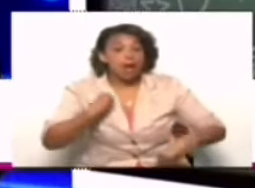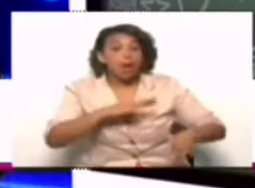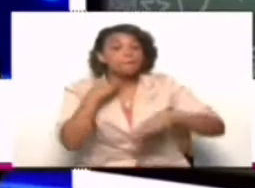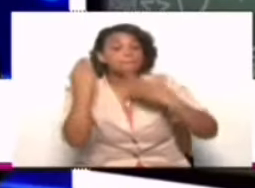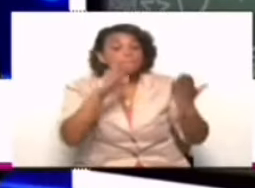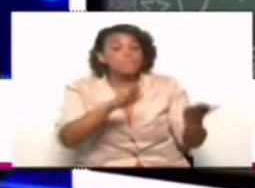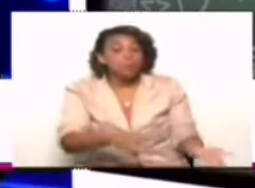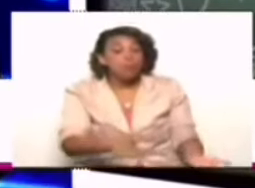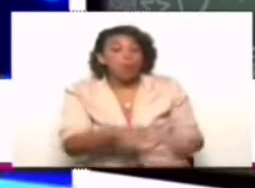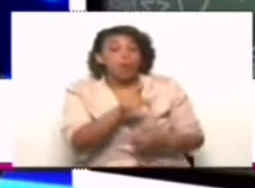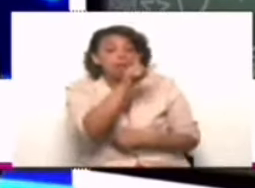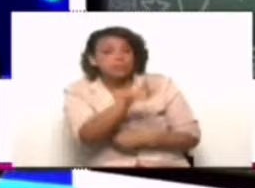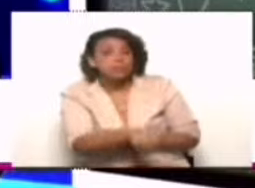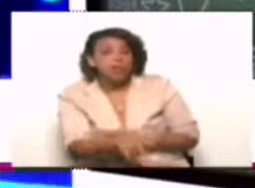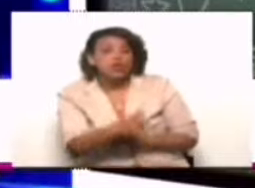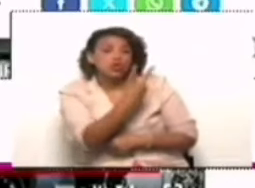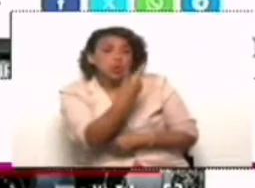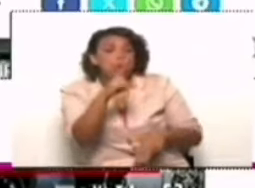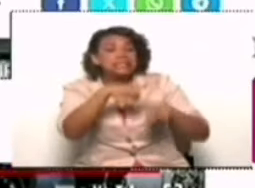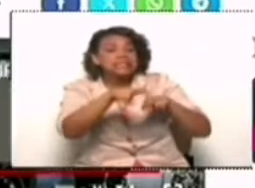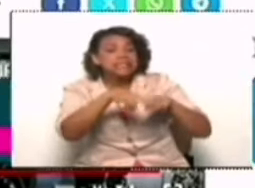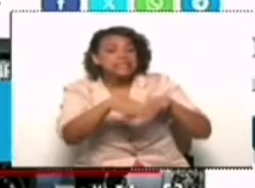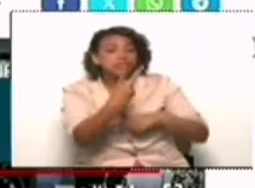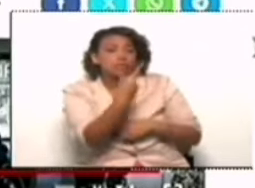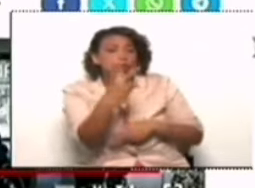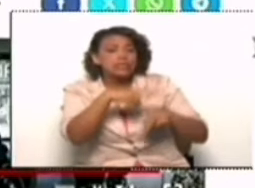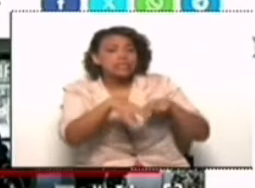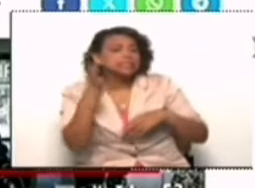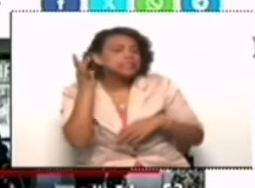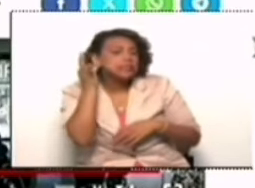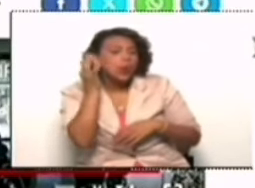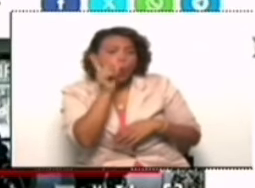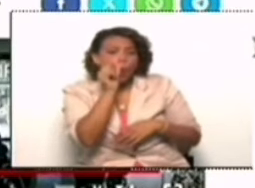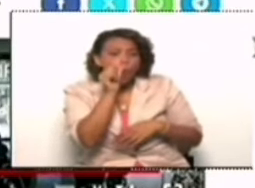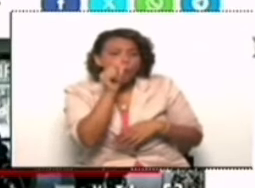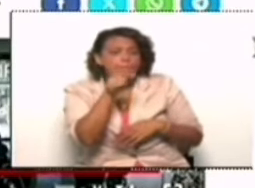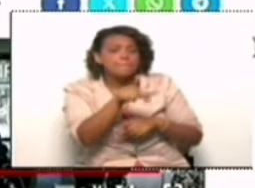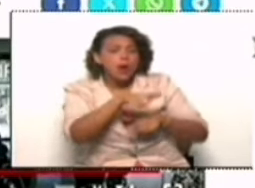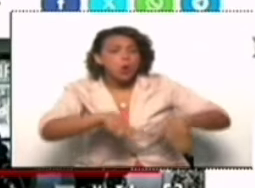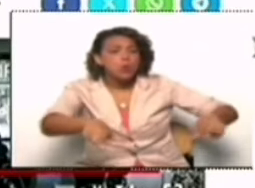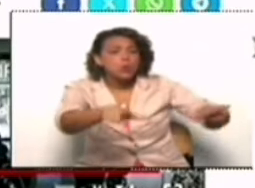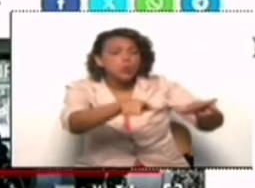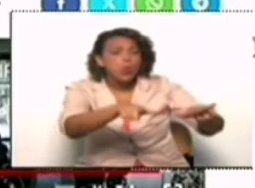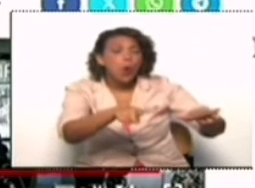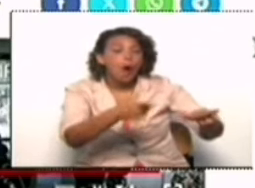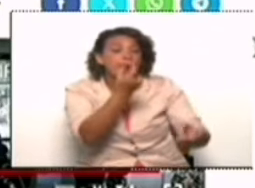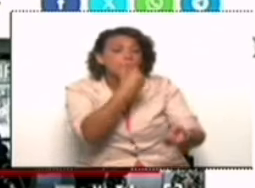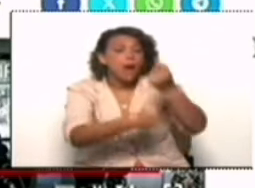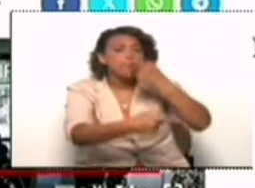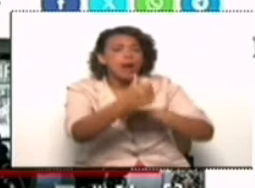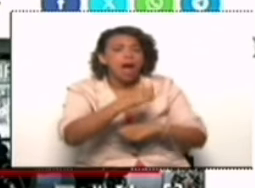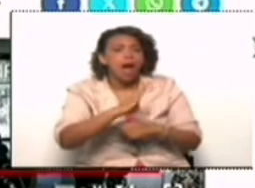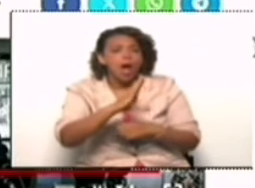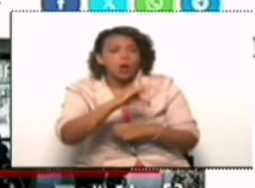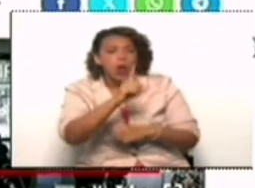de creo que de dos niños. Un niño y una niña. Un niño y una niña por la ingestión de